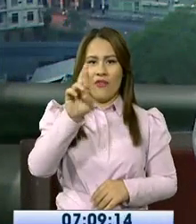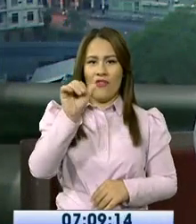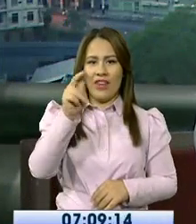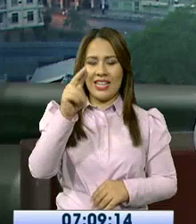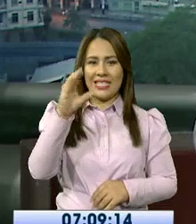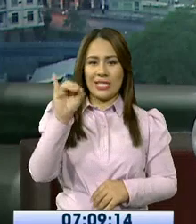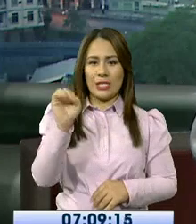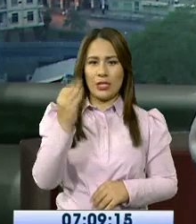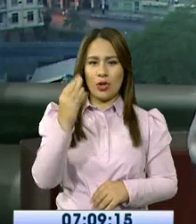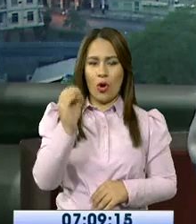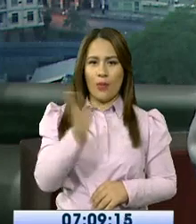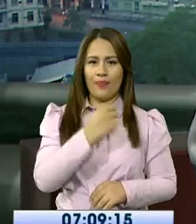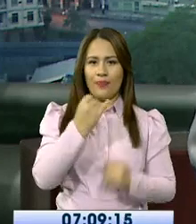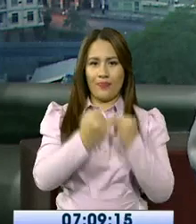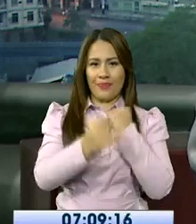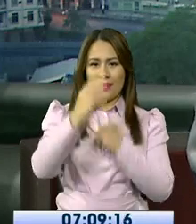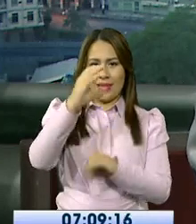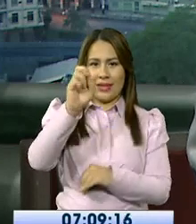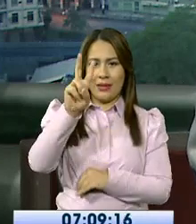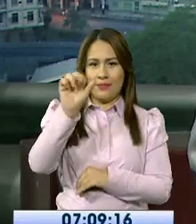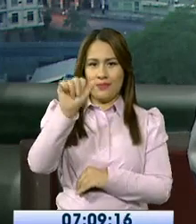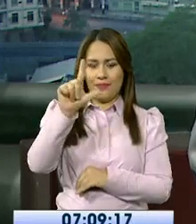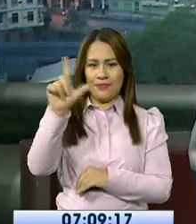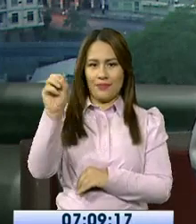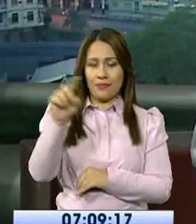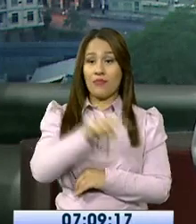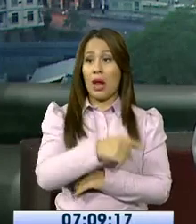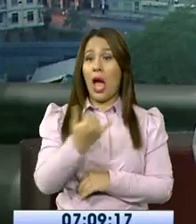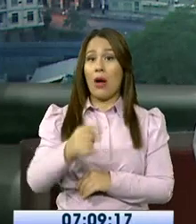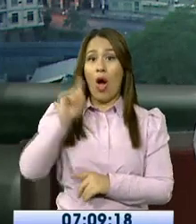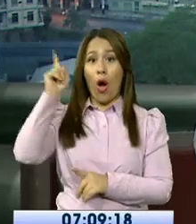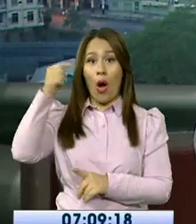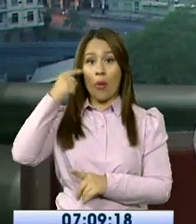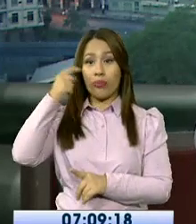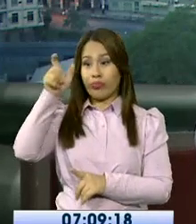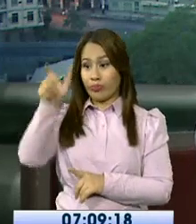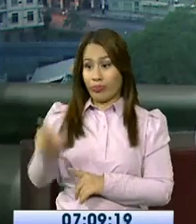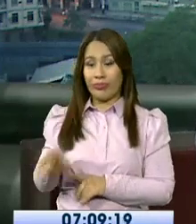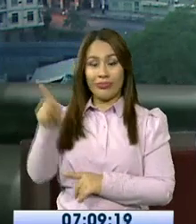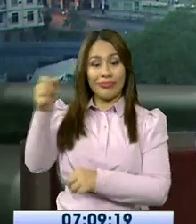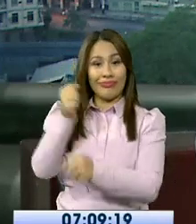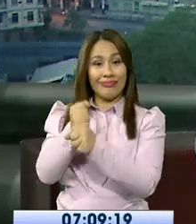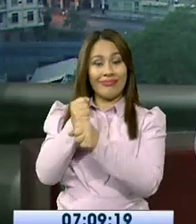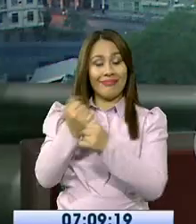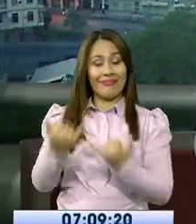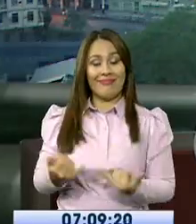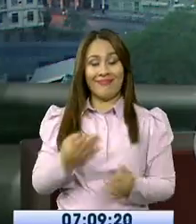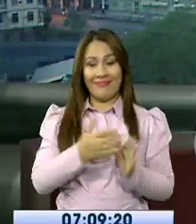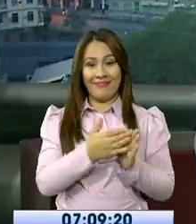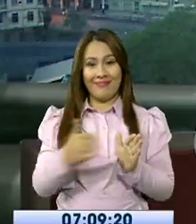segunda vez en una función pública. A continuación, un breve repaso de su trayectoria.